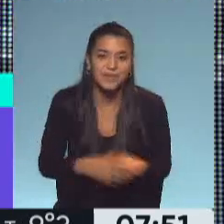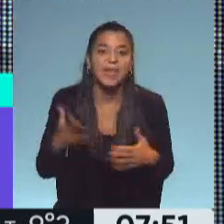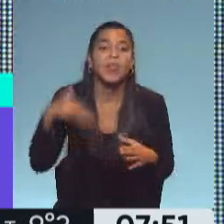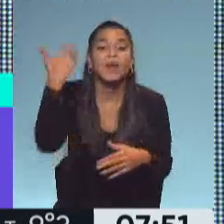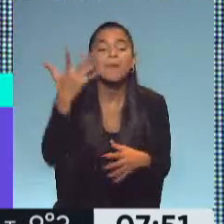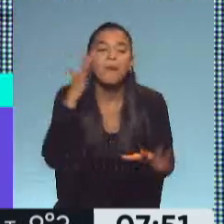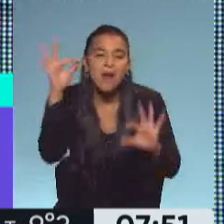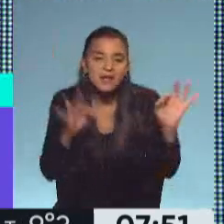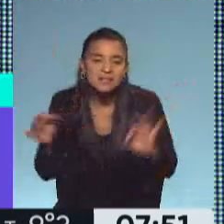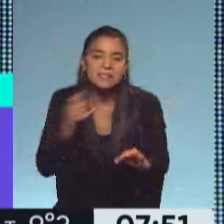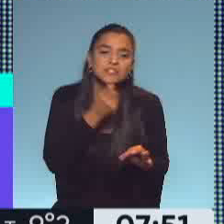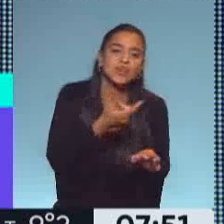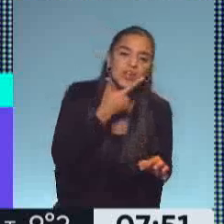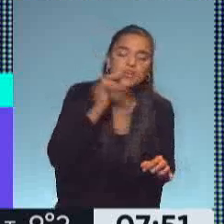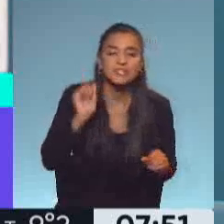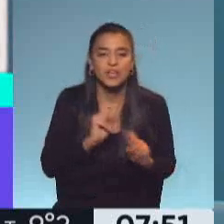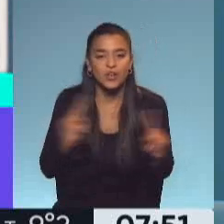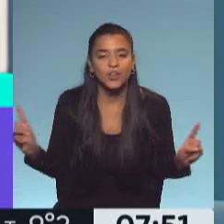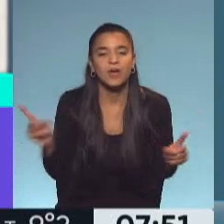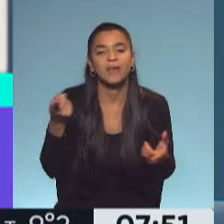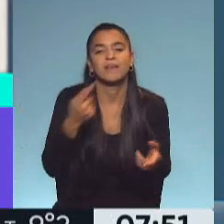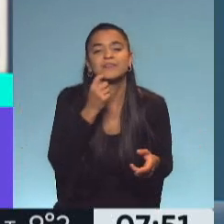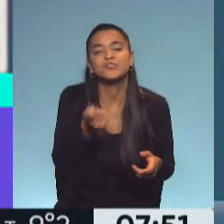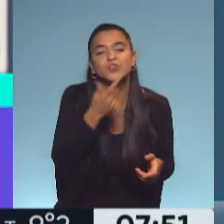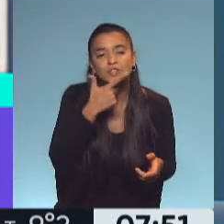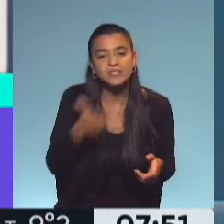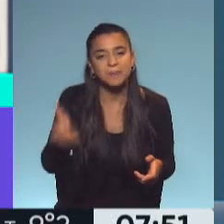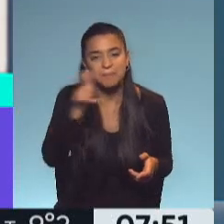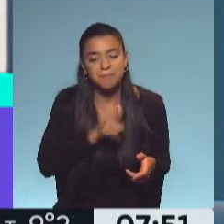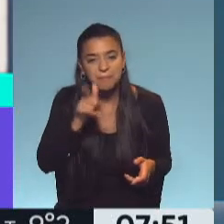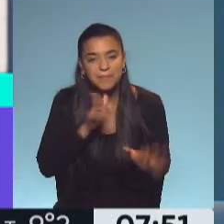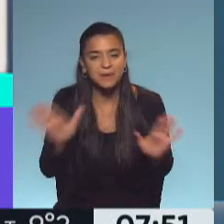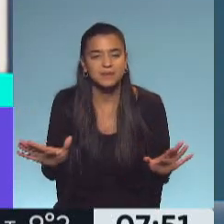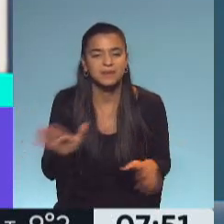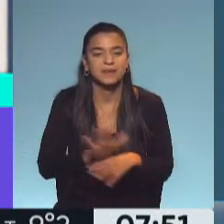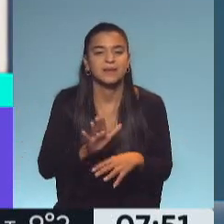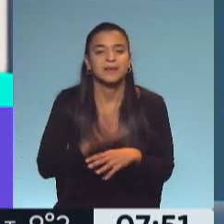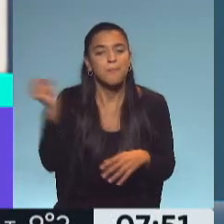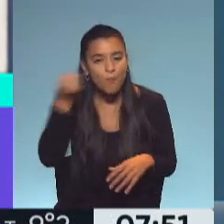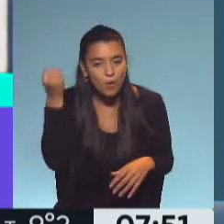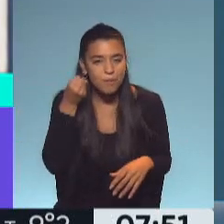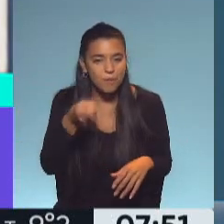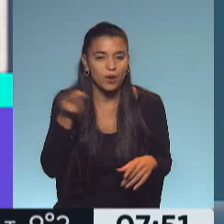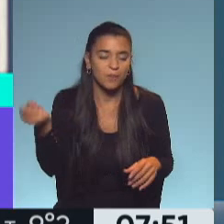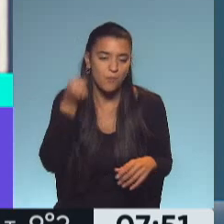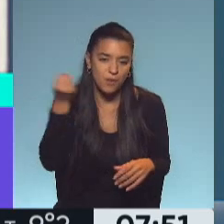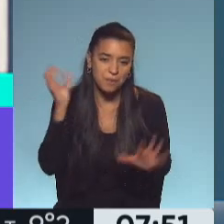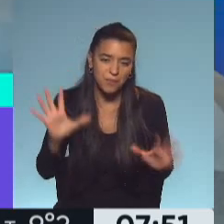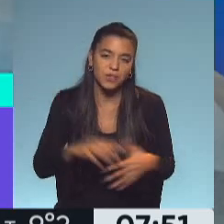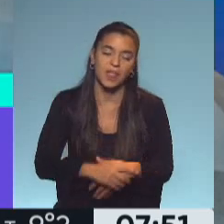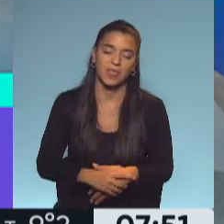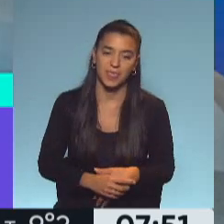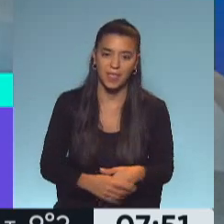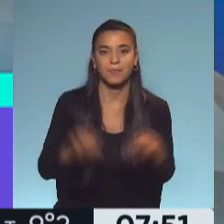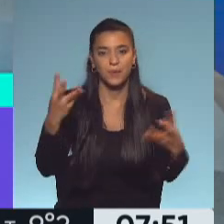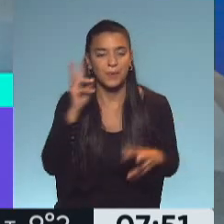vamos a analizar si se sonrió o no se Claro, el sonrió. termómetro de las sonrisas me parece los periodísticamente el Es dato fundamental. Claro, claro. Porque